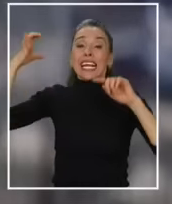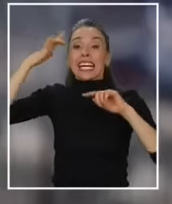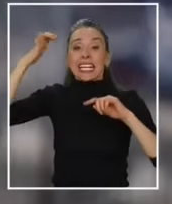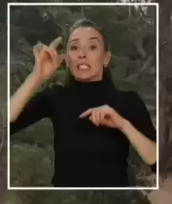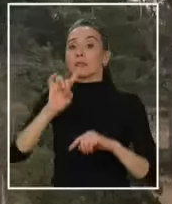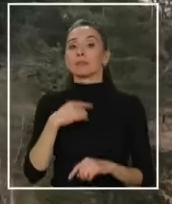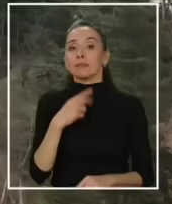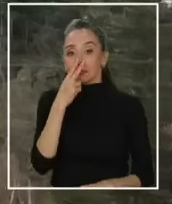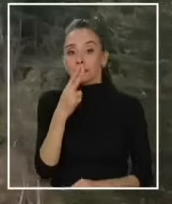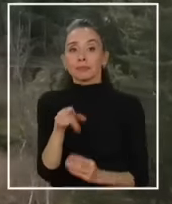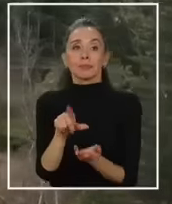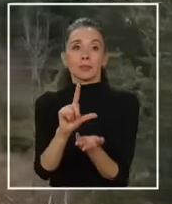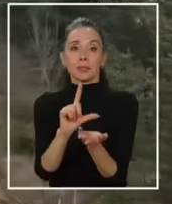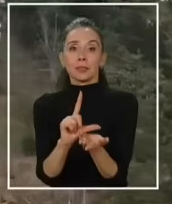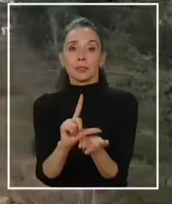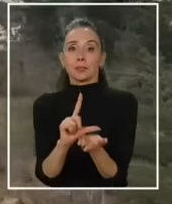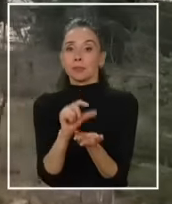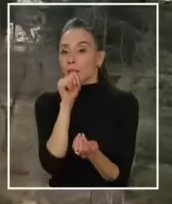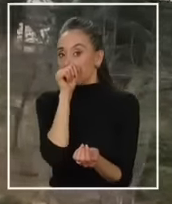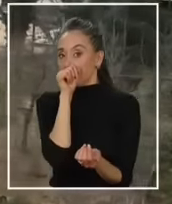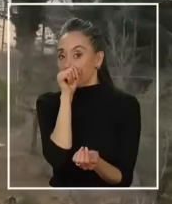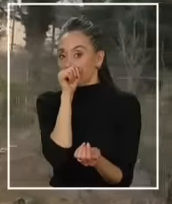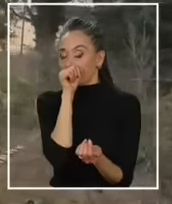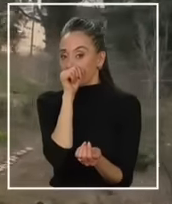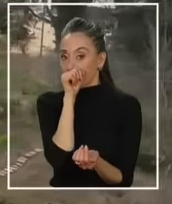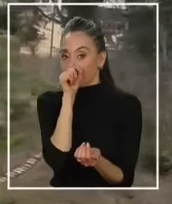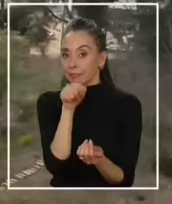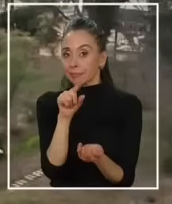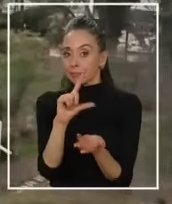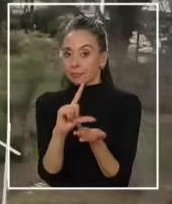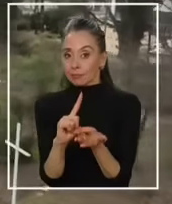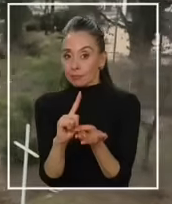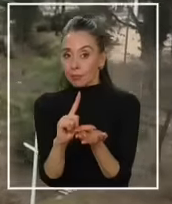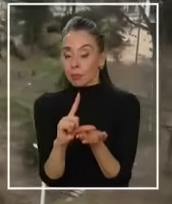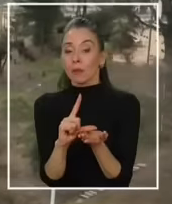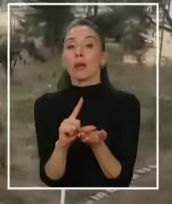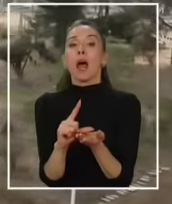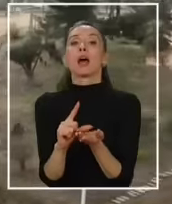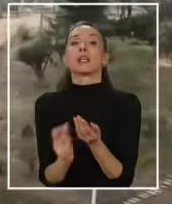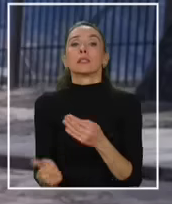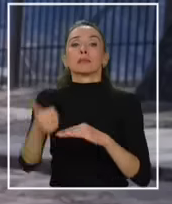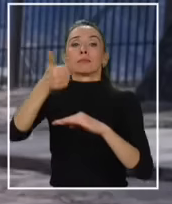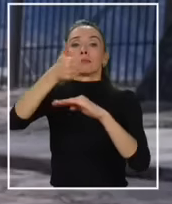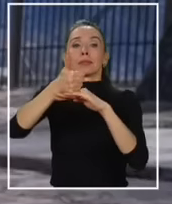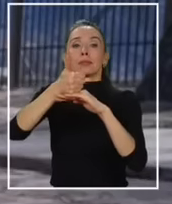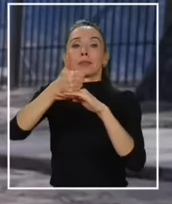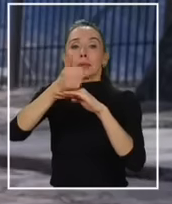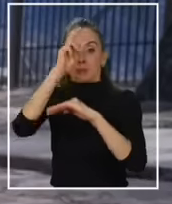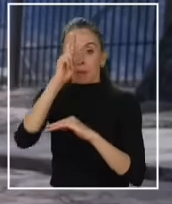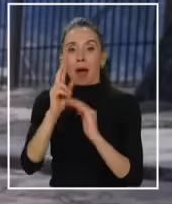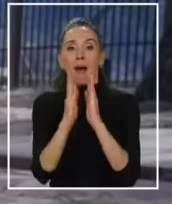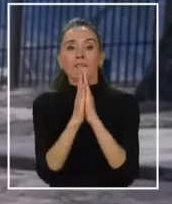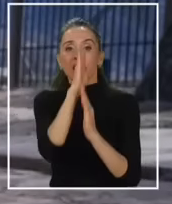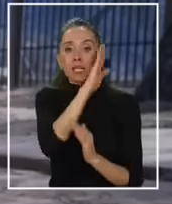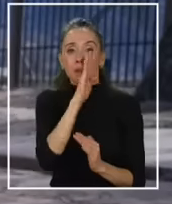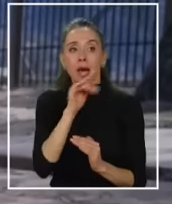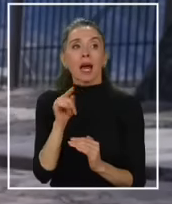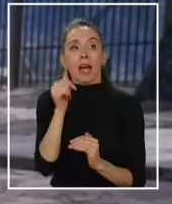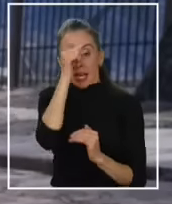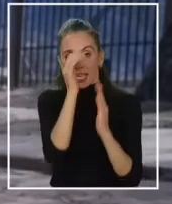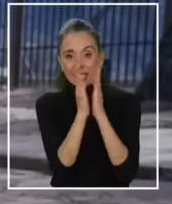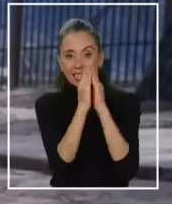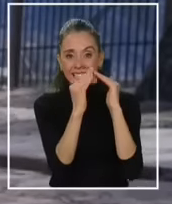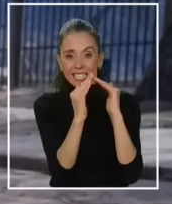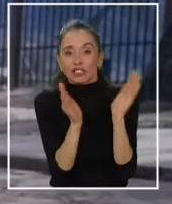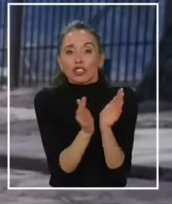quedo es con el lugar que en nombre de la Virgen se instauró. Porque aquí hay una capilla